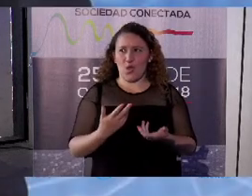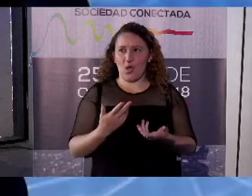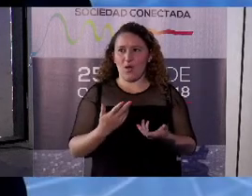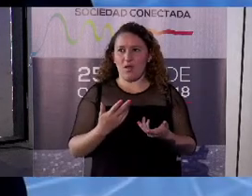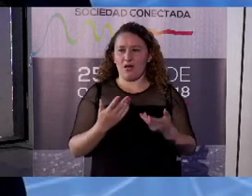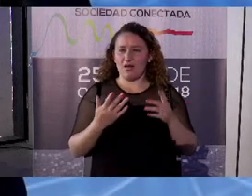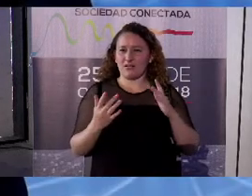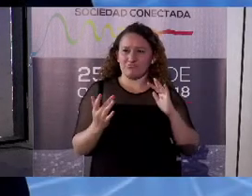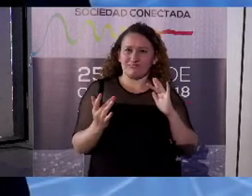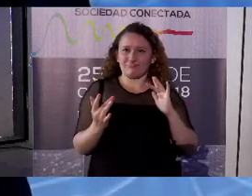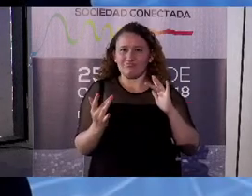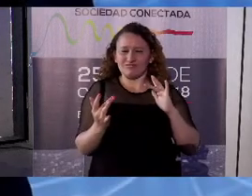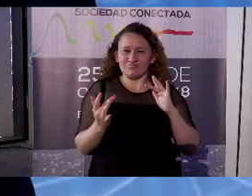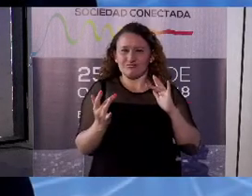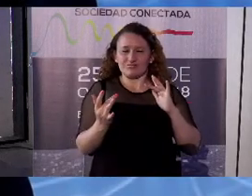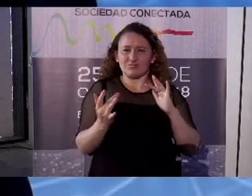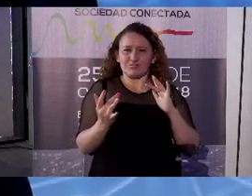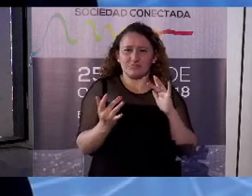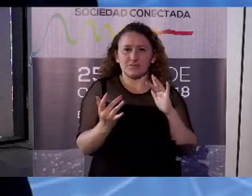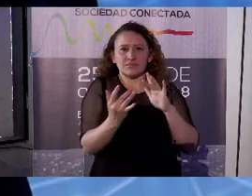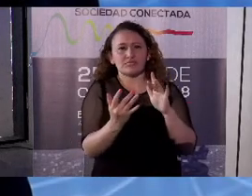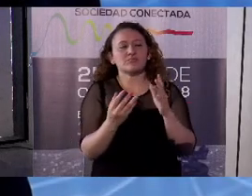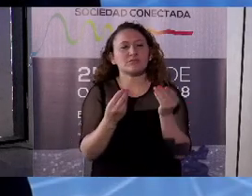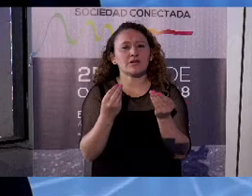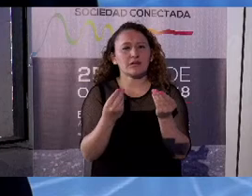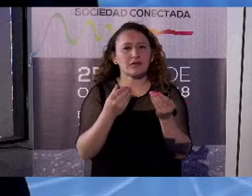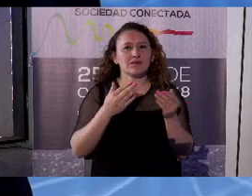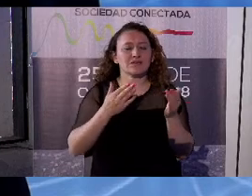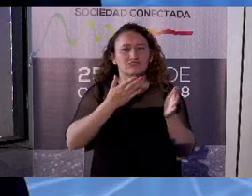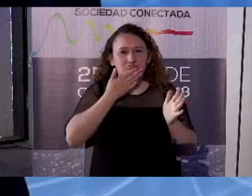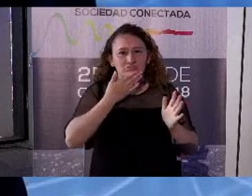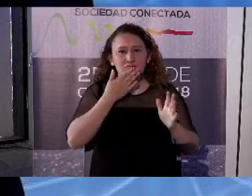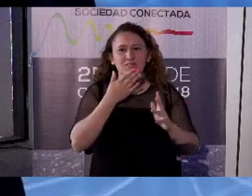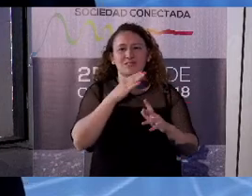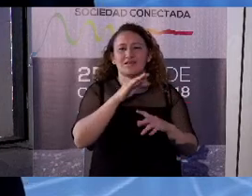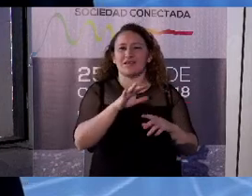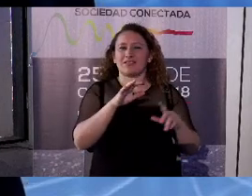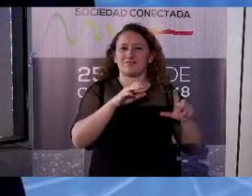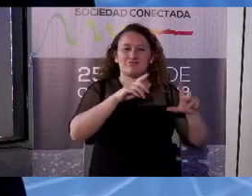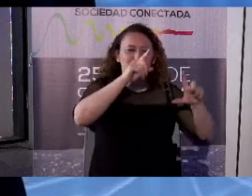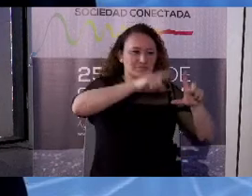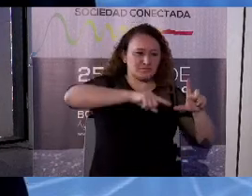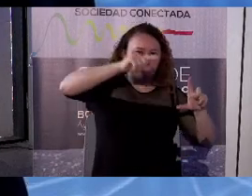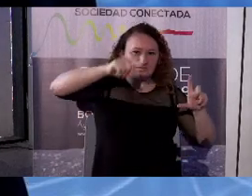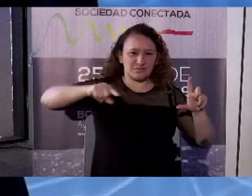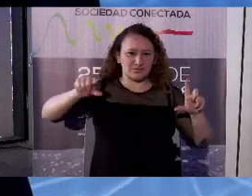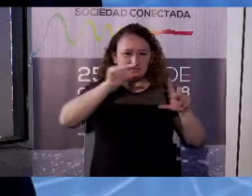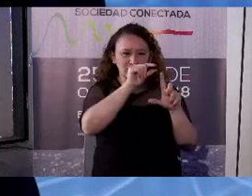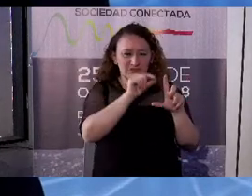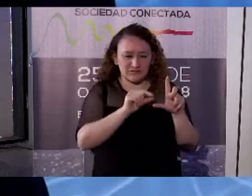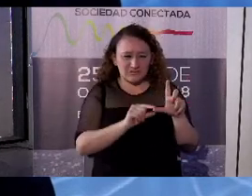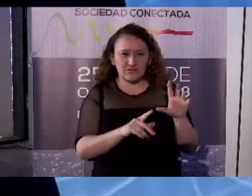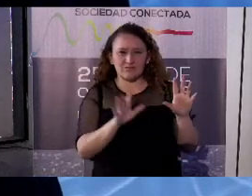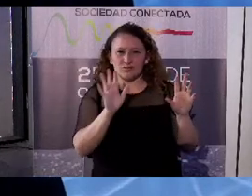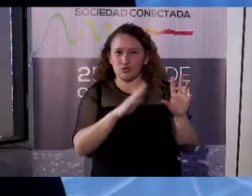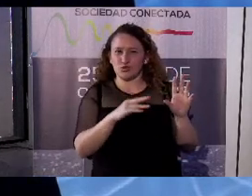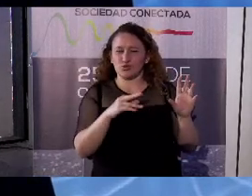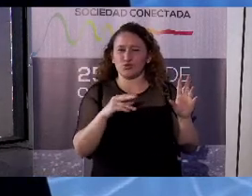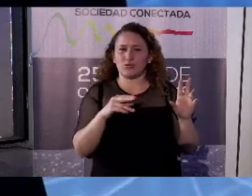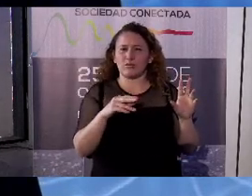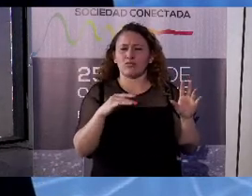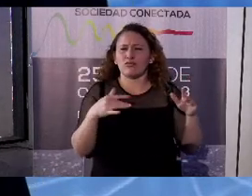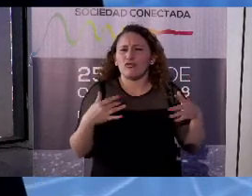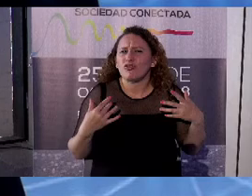alinearnos y cómo hacemos para tener la cantidad de espectro necesaria y bueno Qué son cuáles son quizás Las barreras de